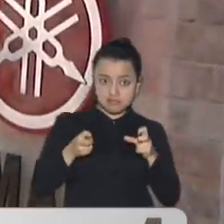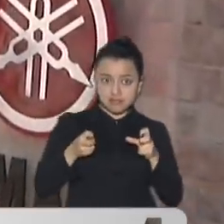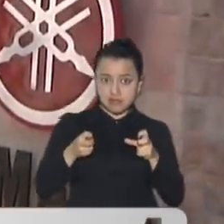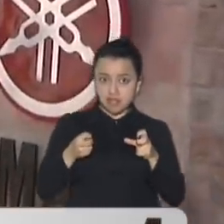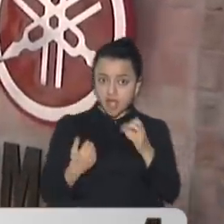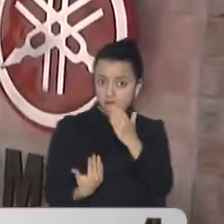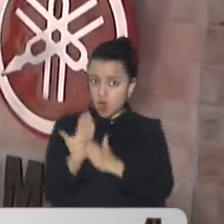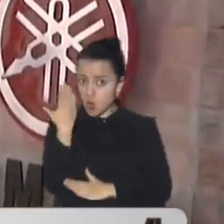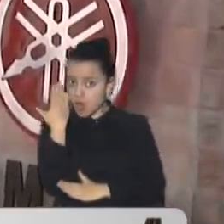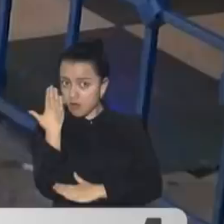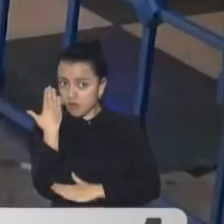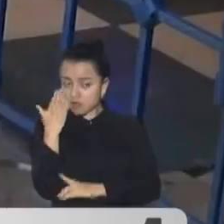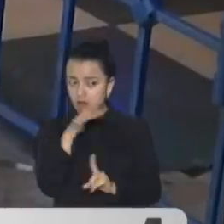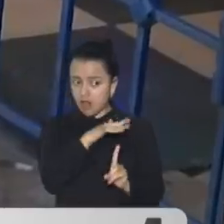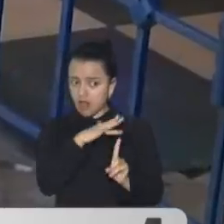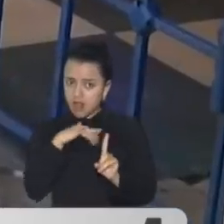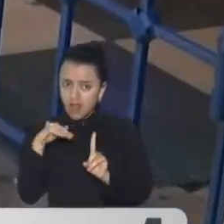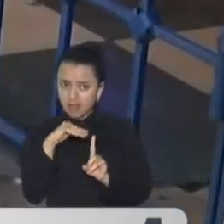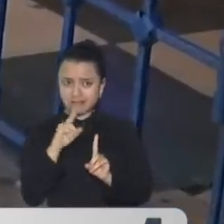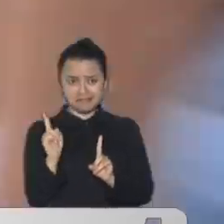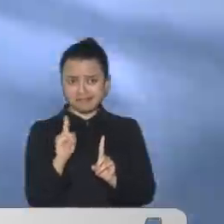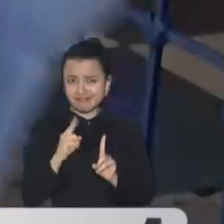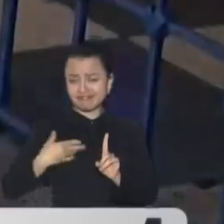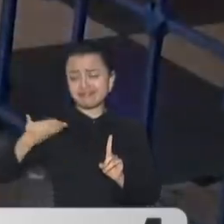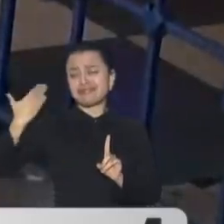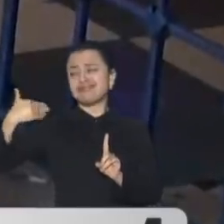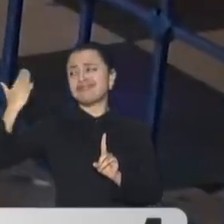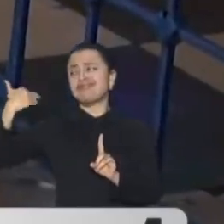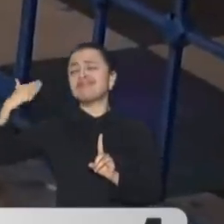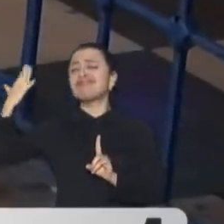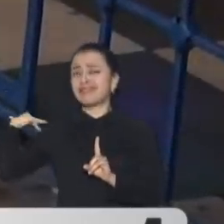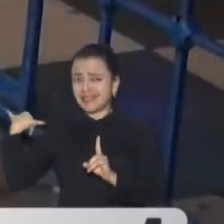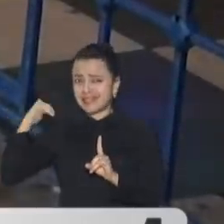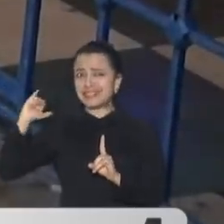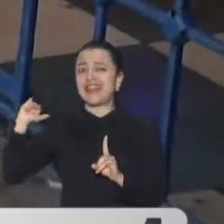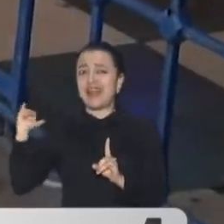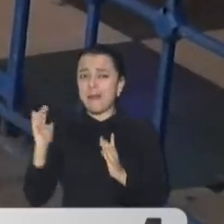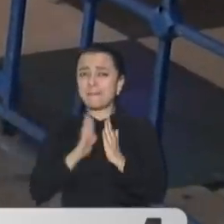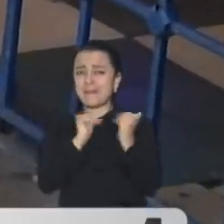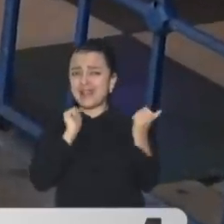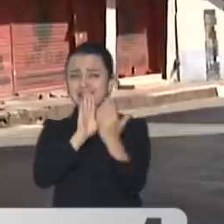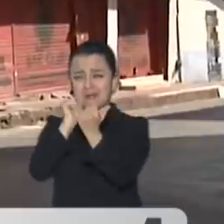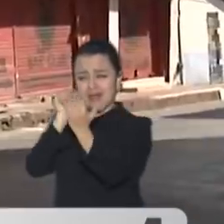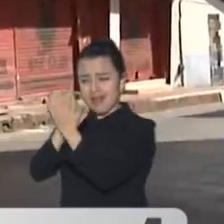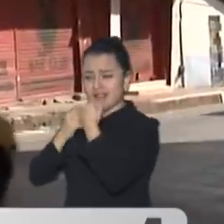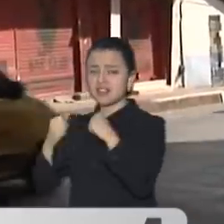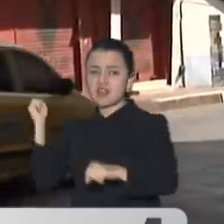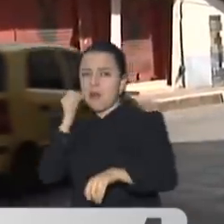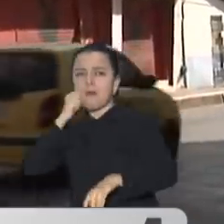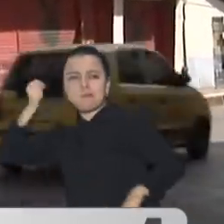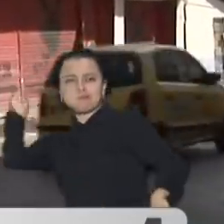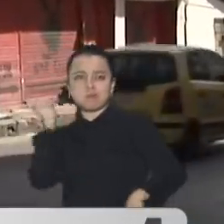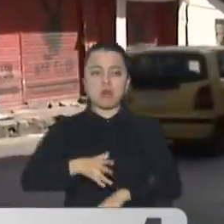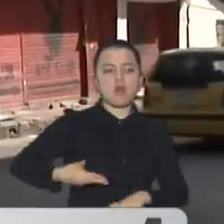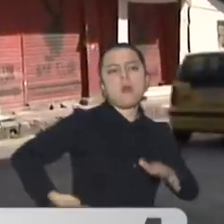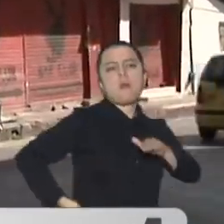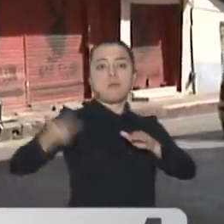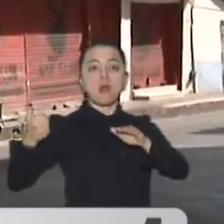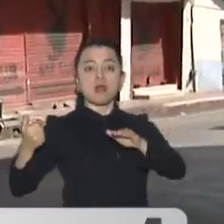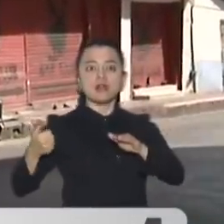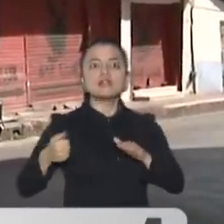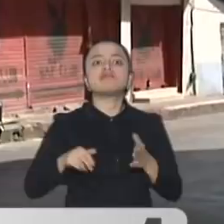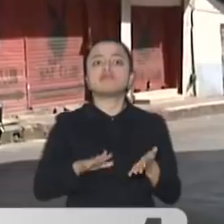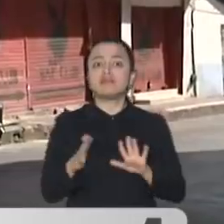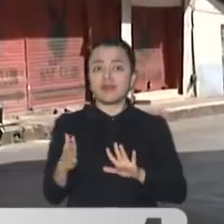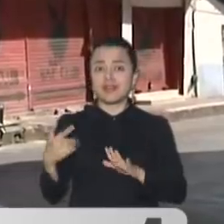para los comerciantes del centro de Barranquilla. Amargas experiencias de amenazas, atentados y hasta muertes se han presentado en